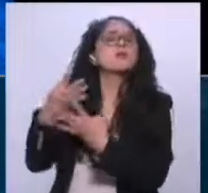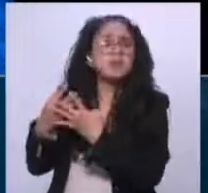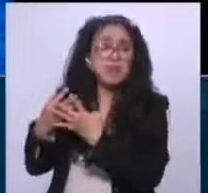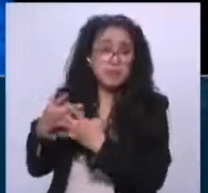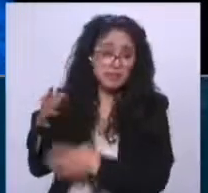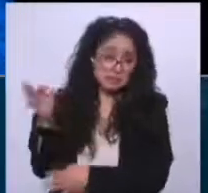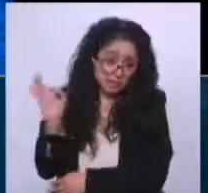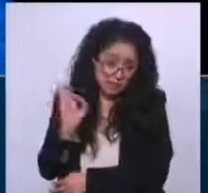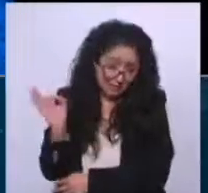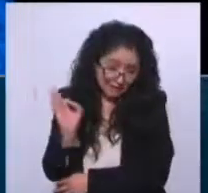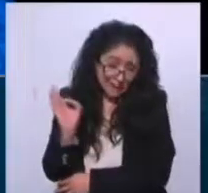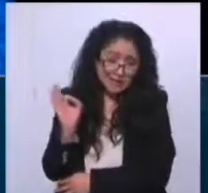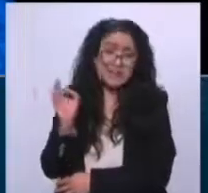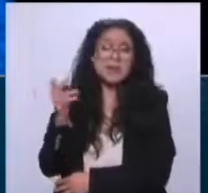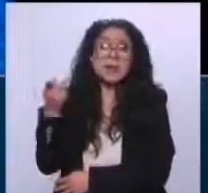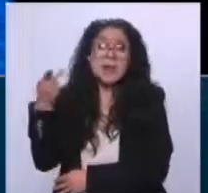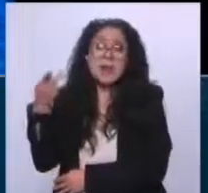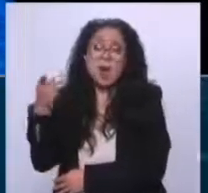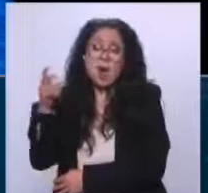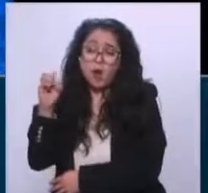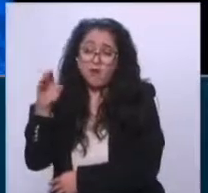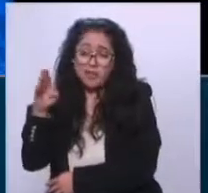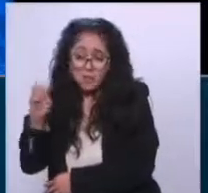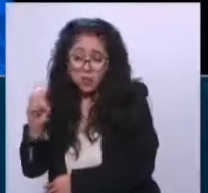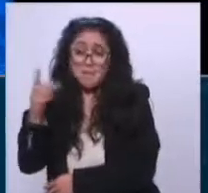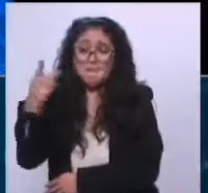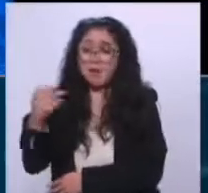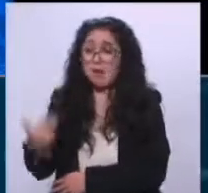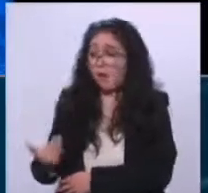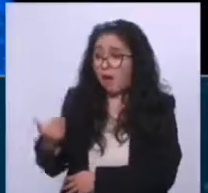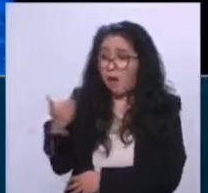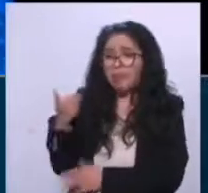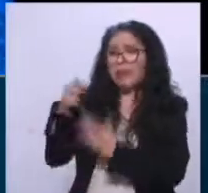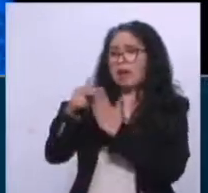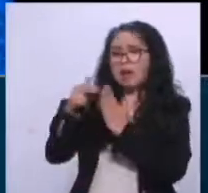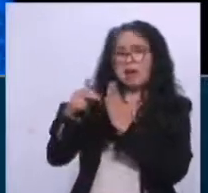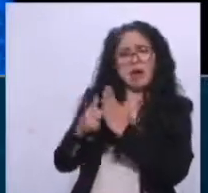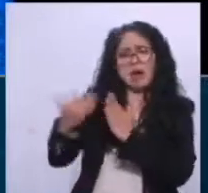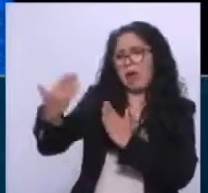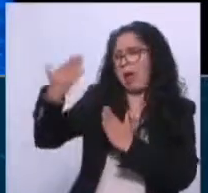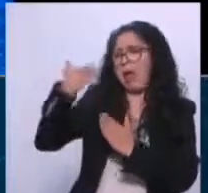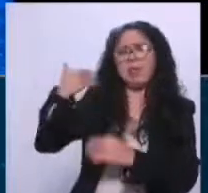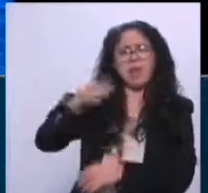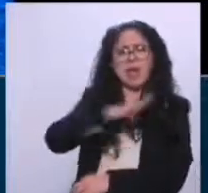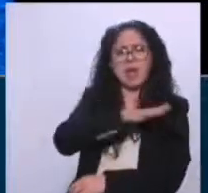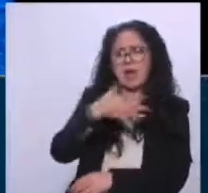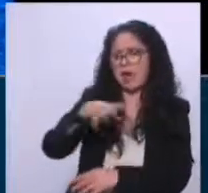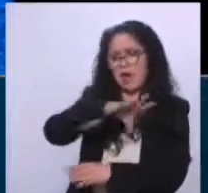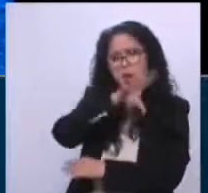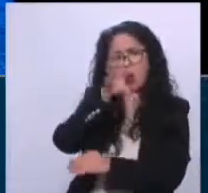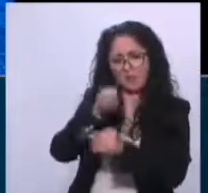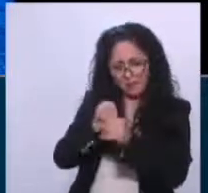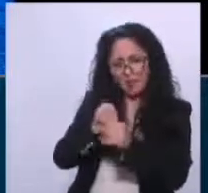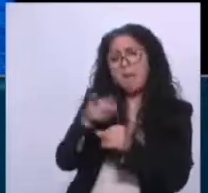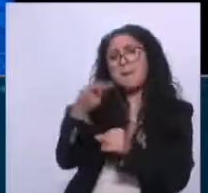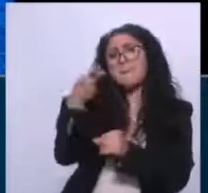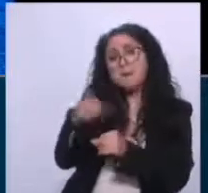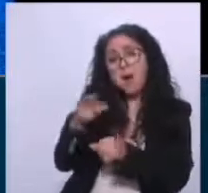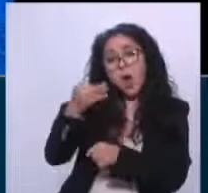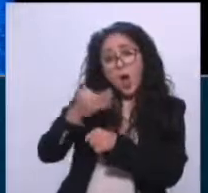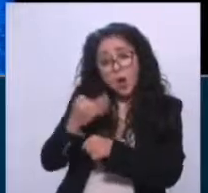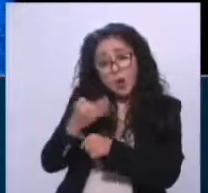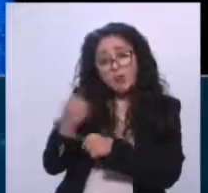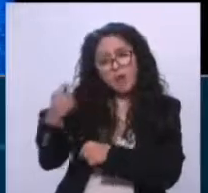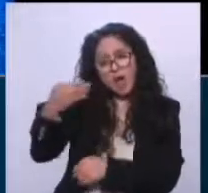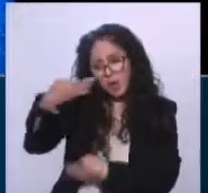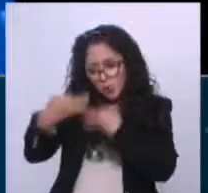oficiosa, pero en el anterior era una regla general. Lo que sigue ahí es una etapa de juicio. Ya un juez ya valoró la existencia de un delito